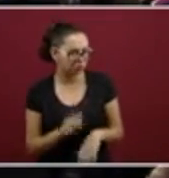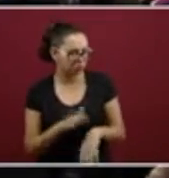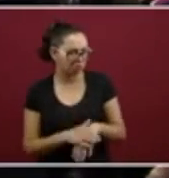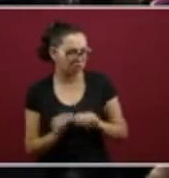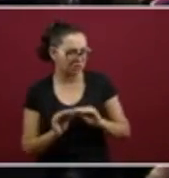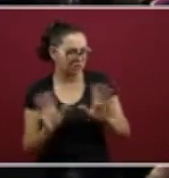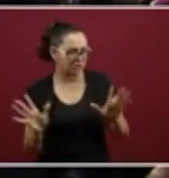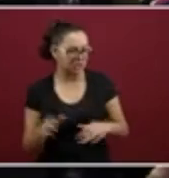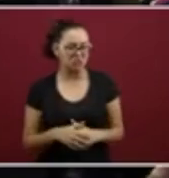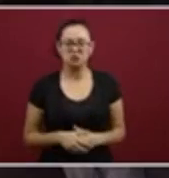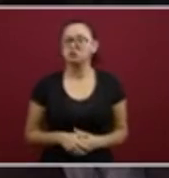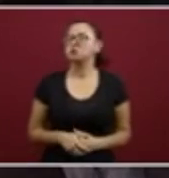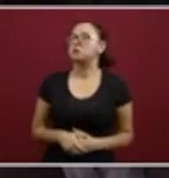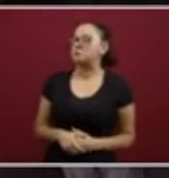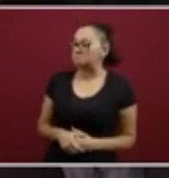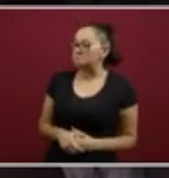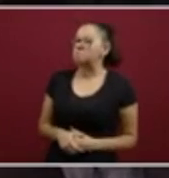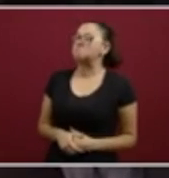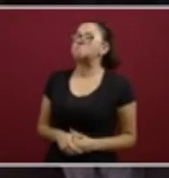Sí, están